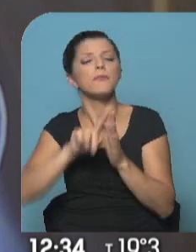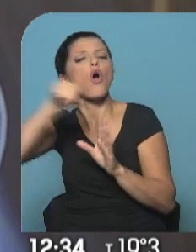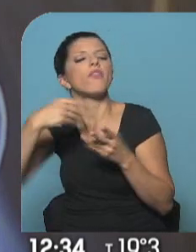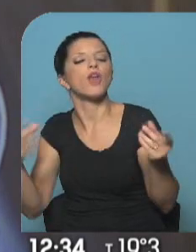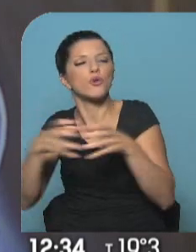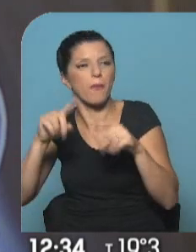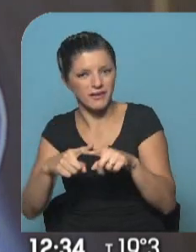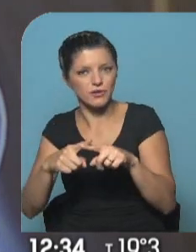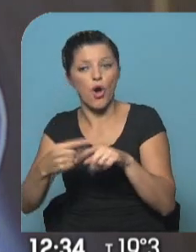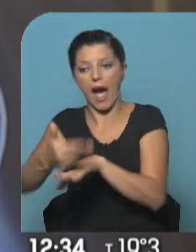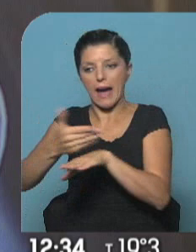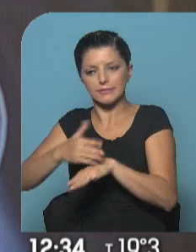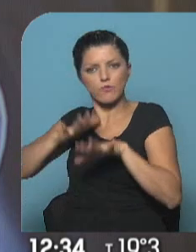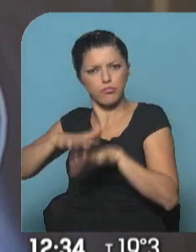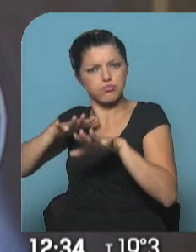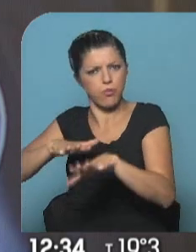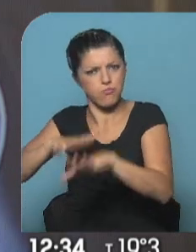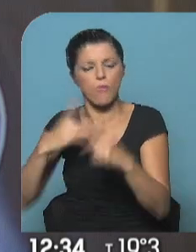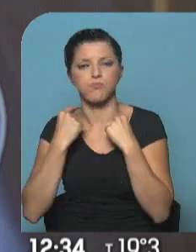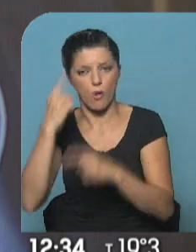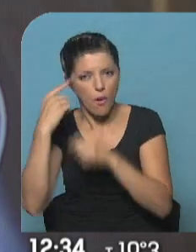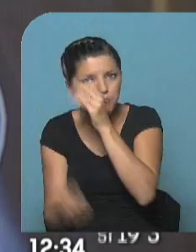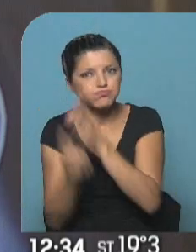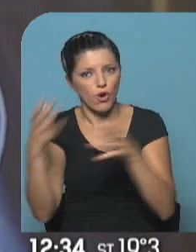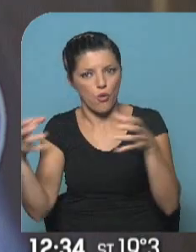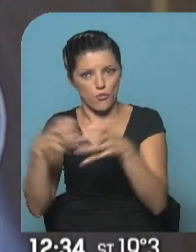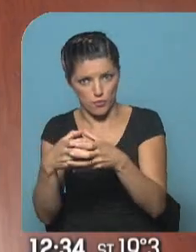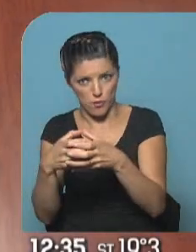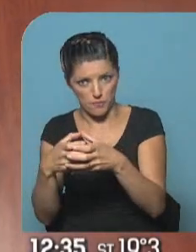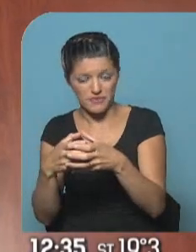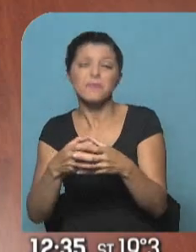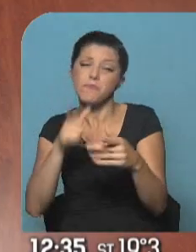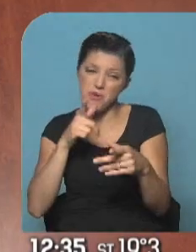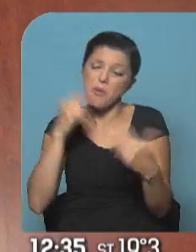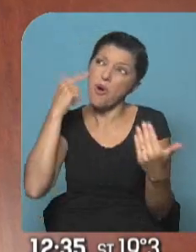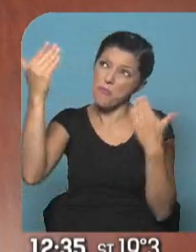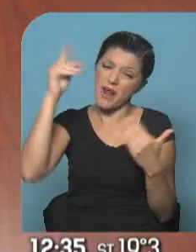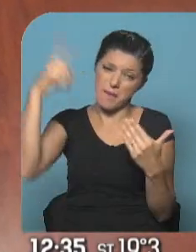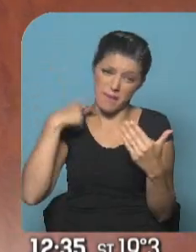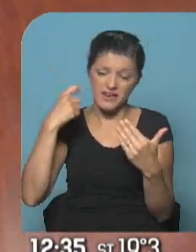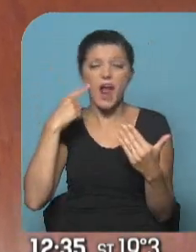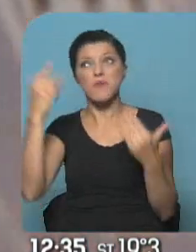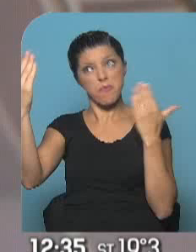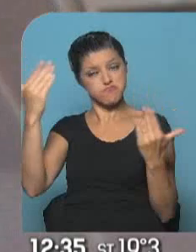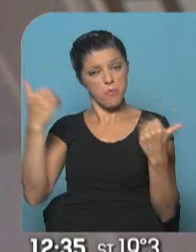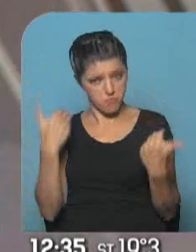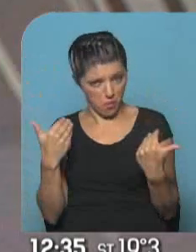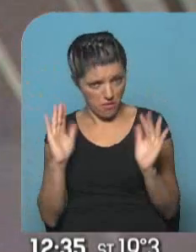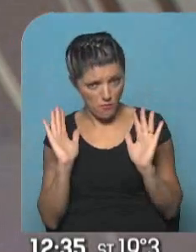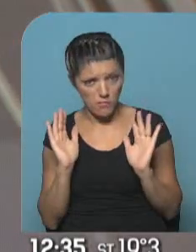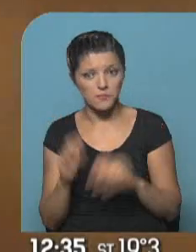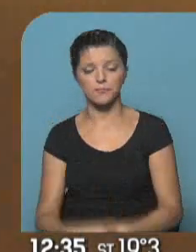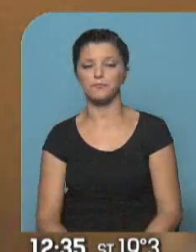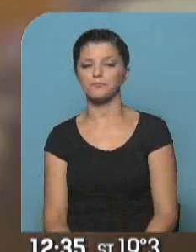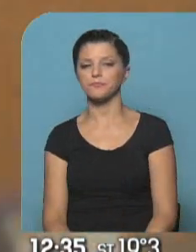España, que es la fuerza radical española, digamos, también es la expresión de un movimiento de protesta. Por eso me parece que hay muchos puntos en común. Señalemos también que seguramente